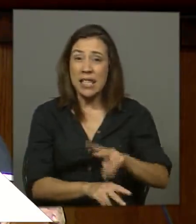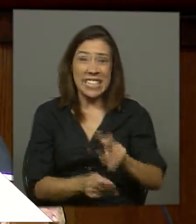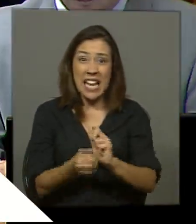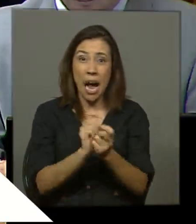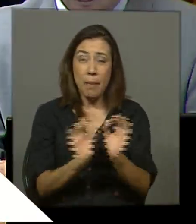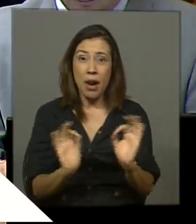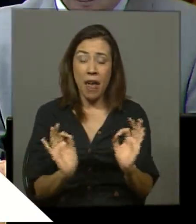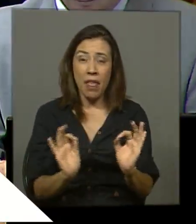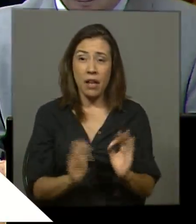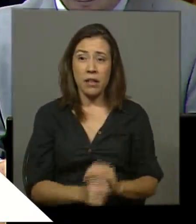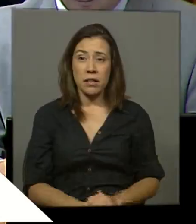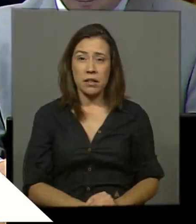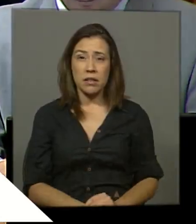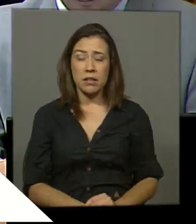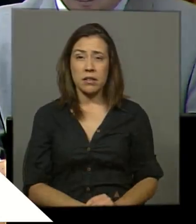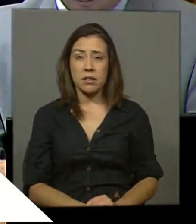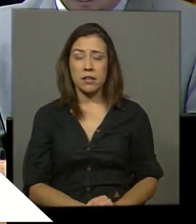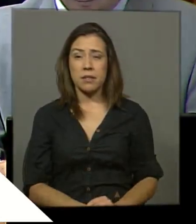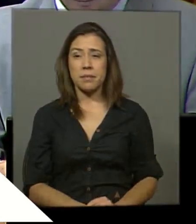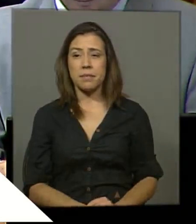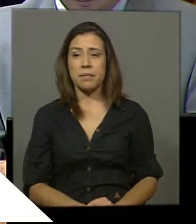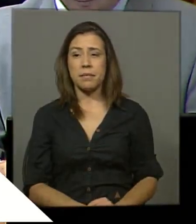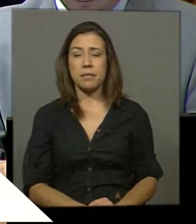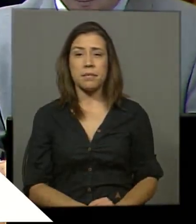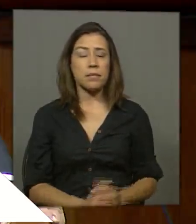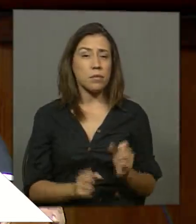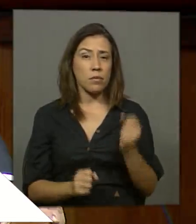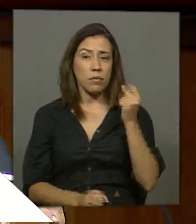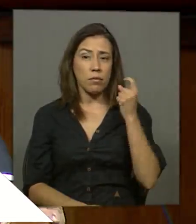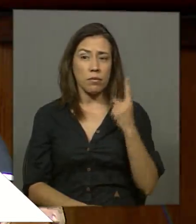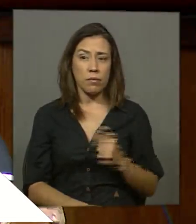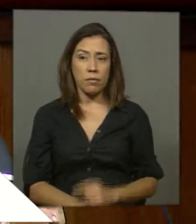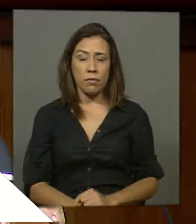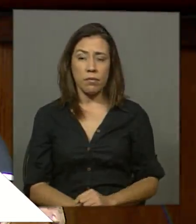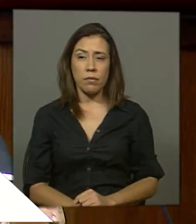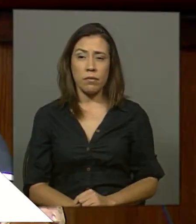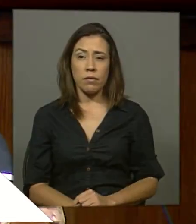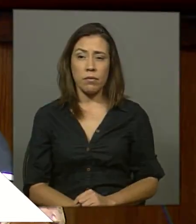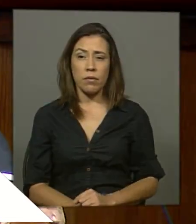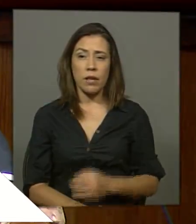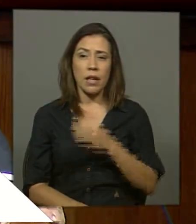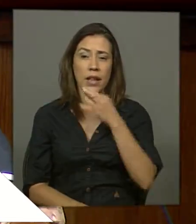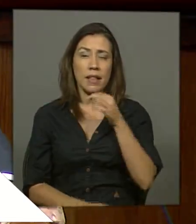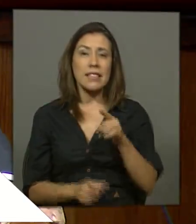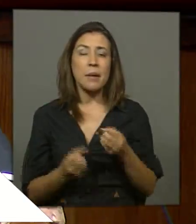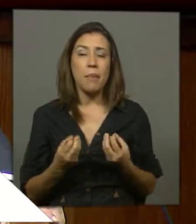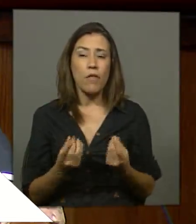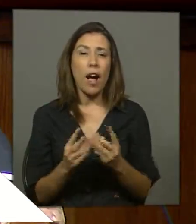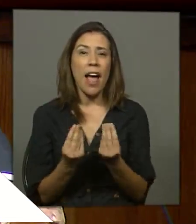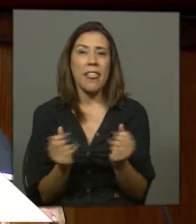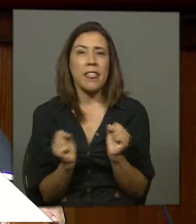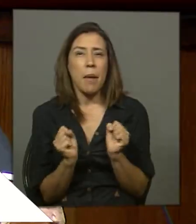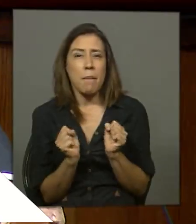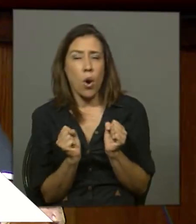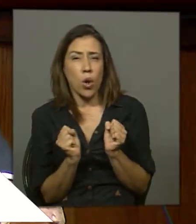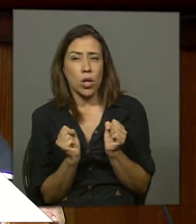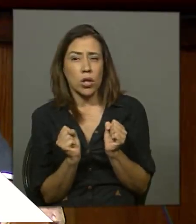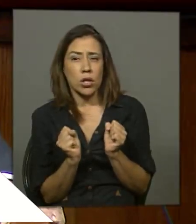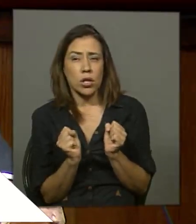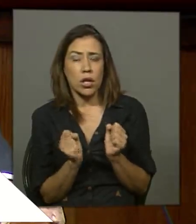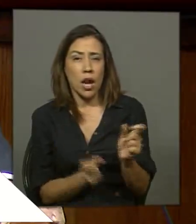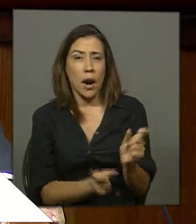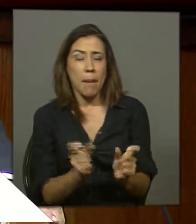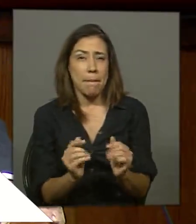lo que abre la posibilidad de interpretar porque dice aquello que cause temor a la